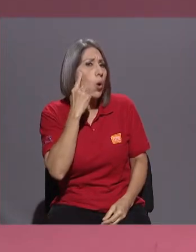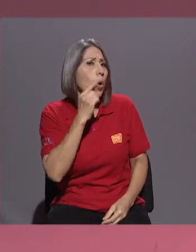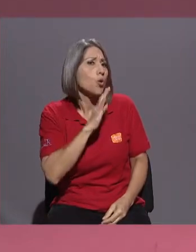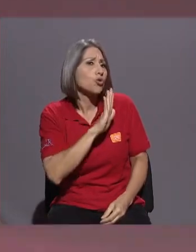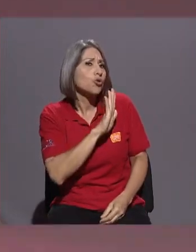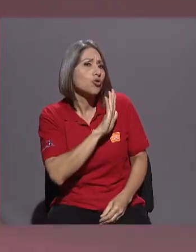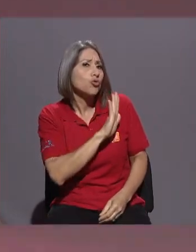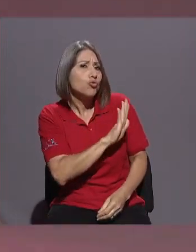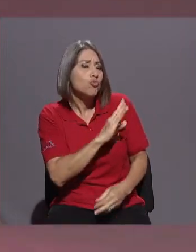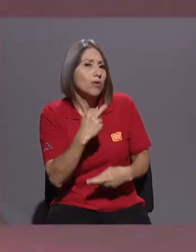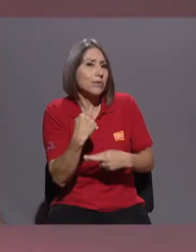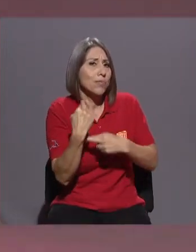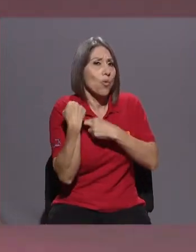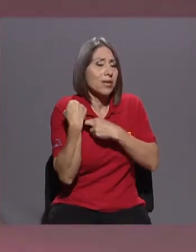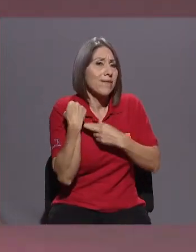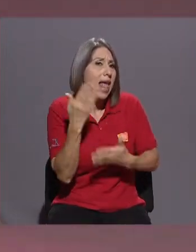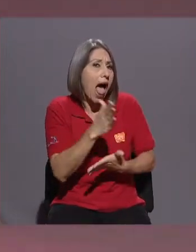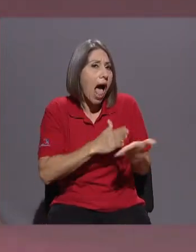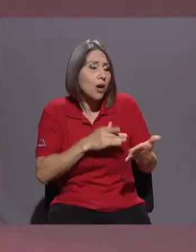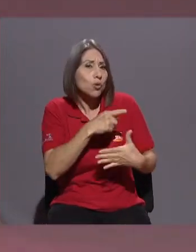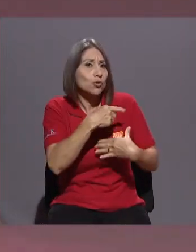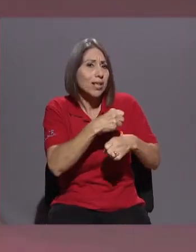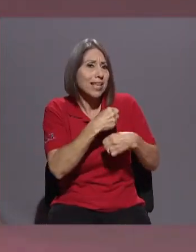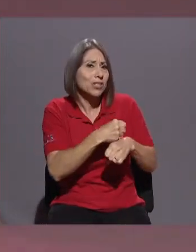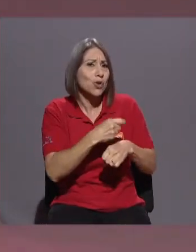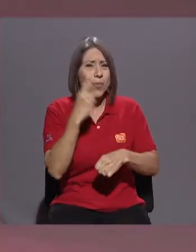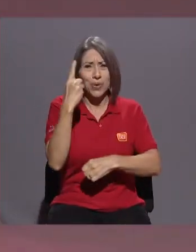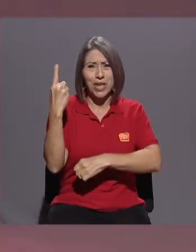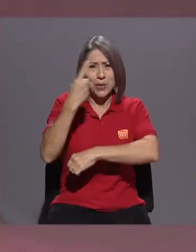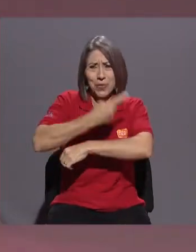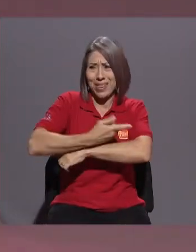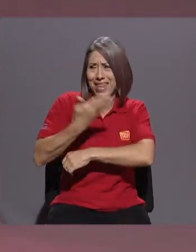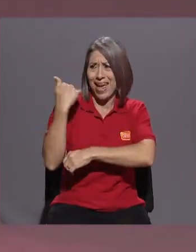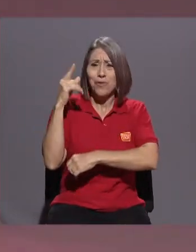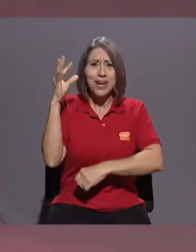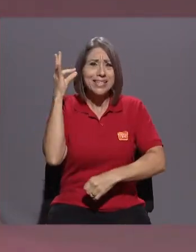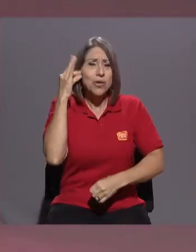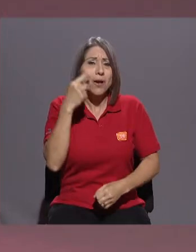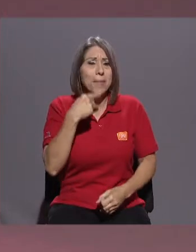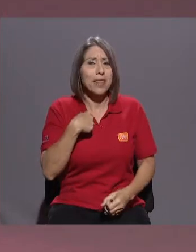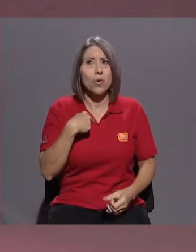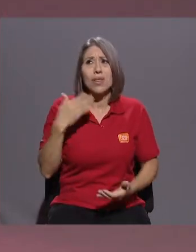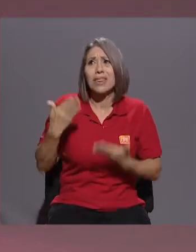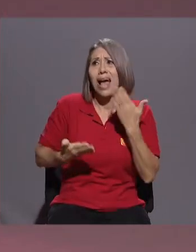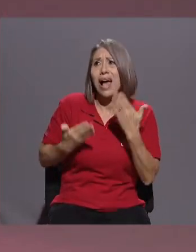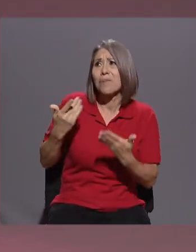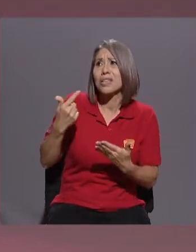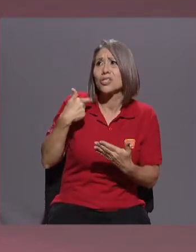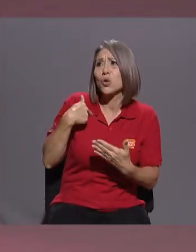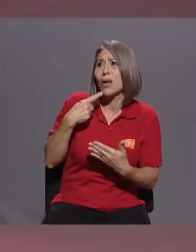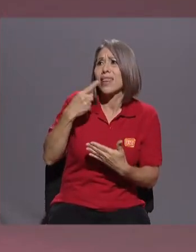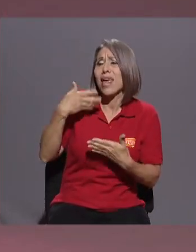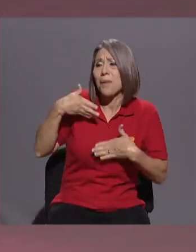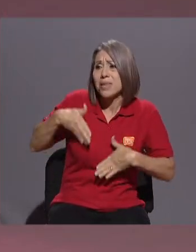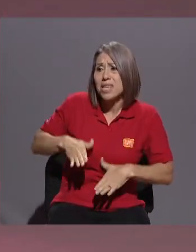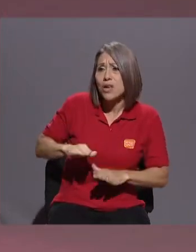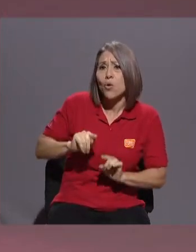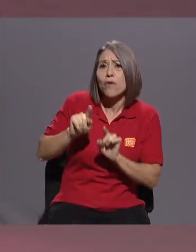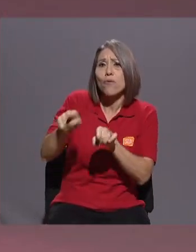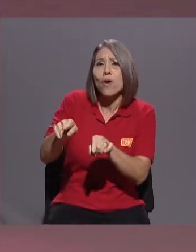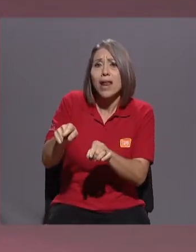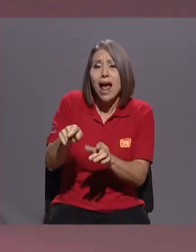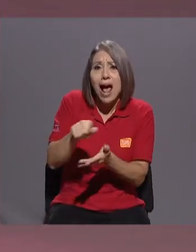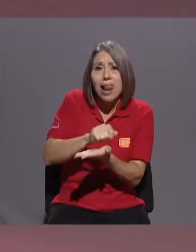Mis No Que hubiera sido Por algo Que usted hizo Porque un día Una señora Me dijo ¿Será que yo puse A mi hijo A lavar